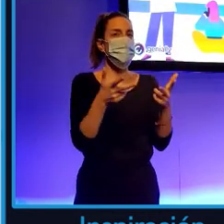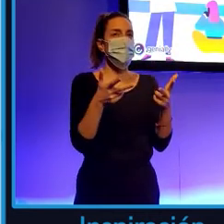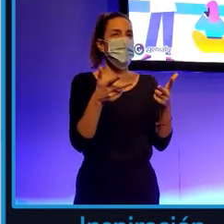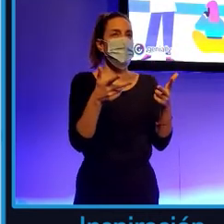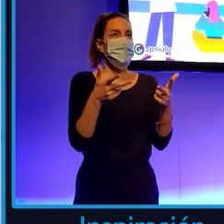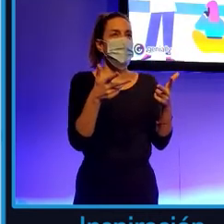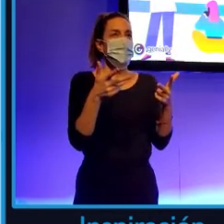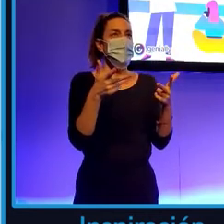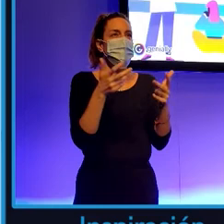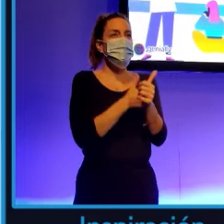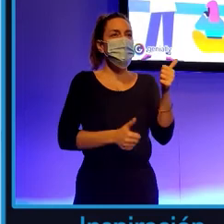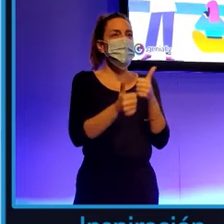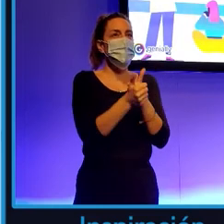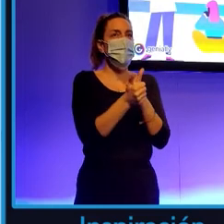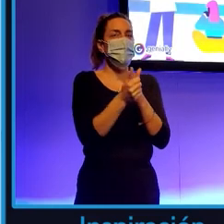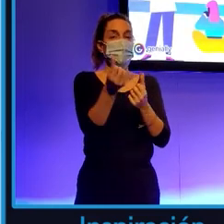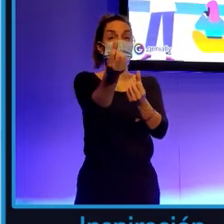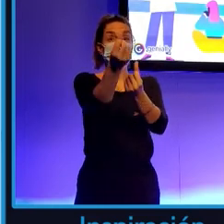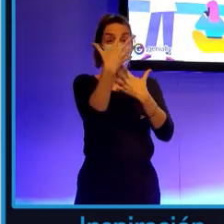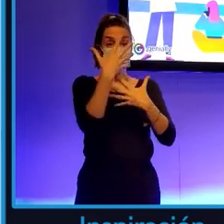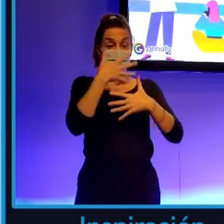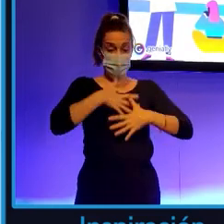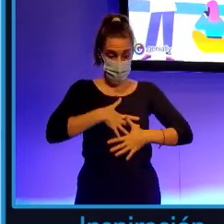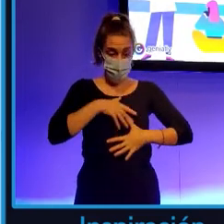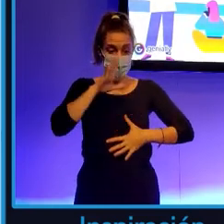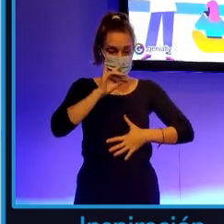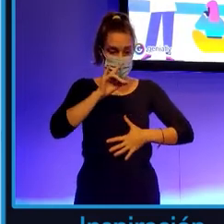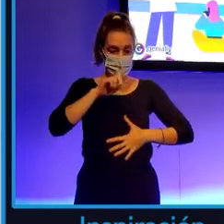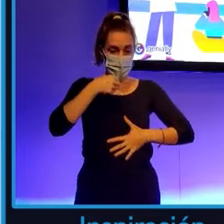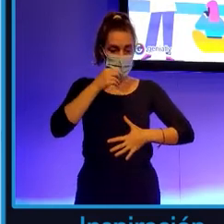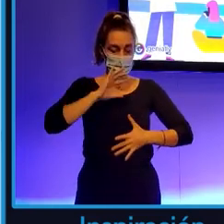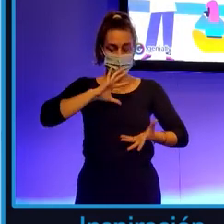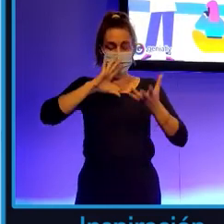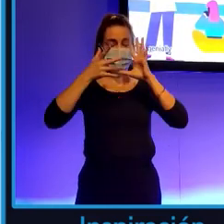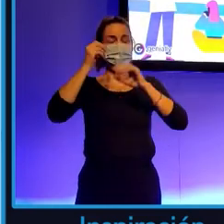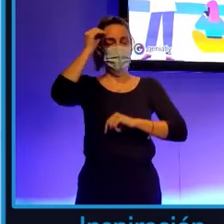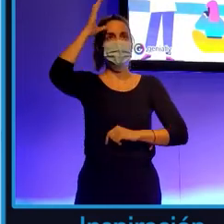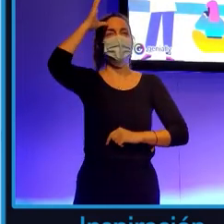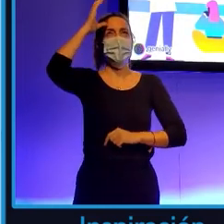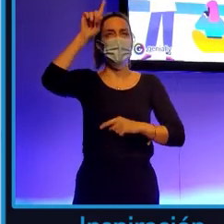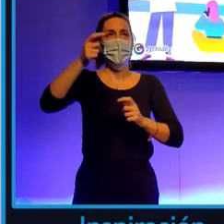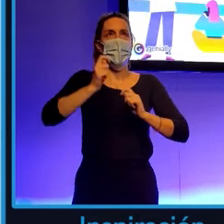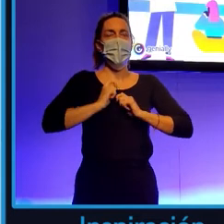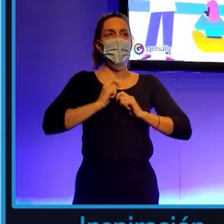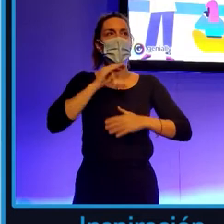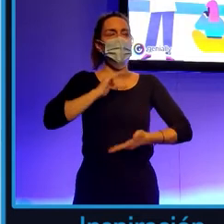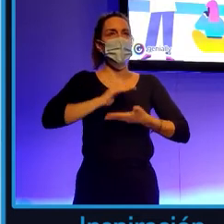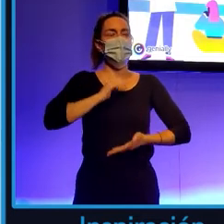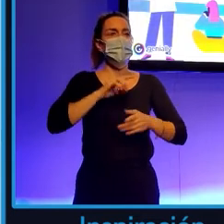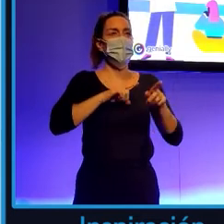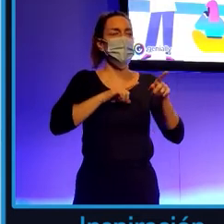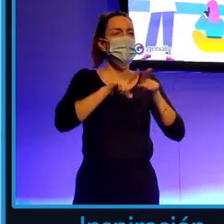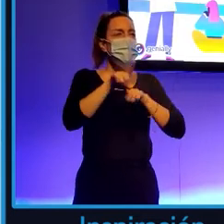seamos capaces de utilizar la información que recibimos y convertirla en conocimiento y que seamos críticos y que seamos capaces de entender lo que